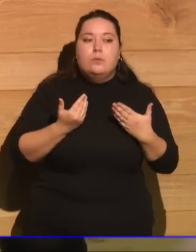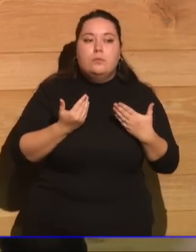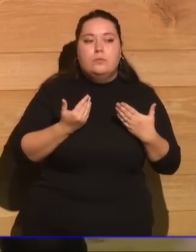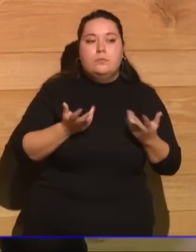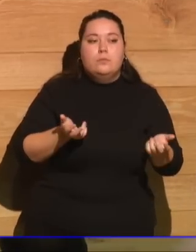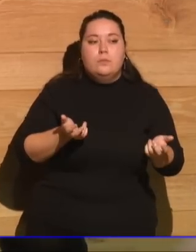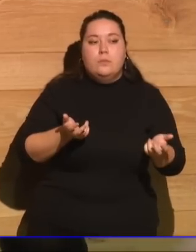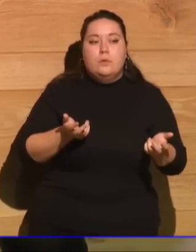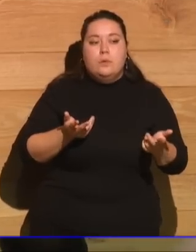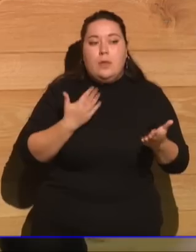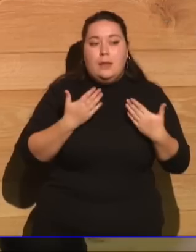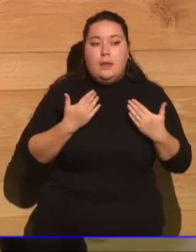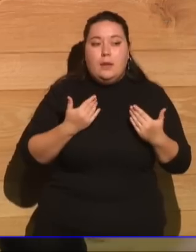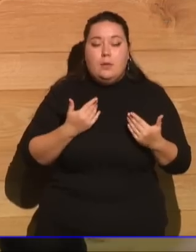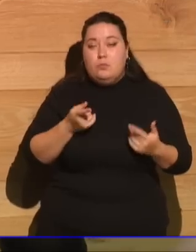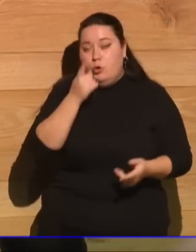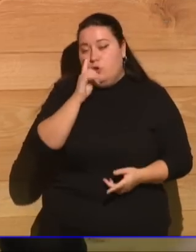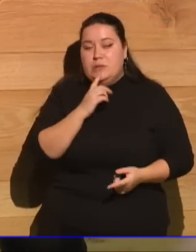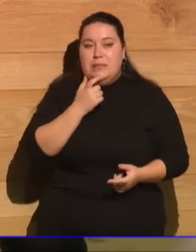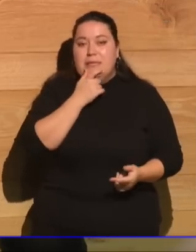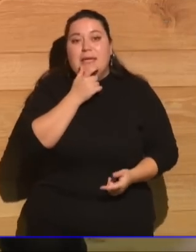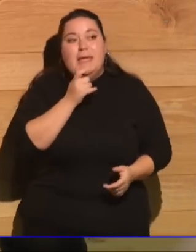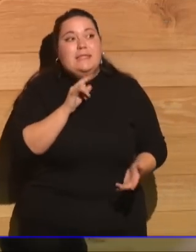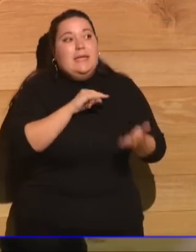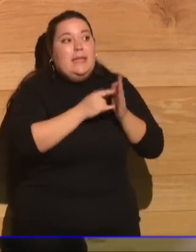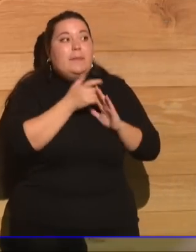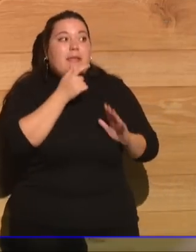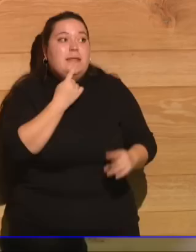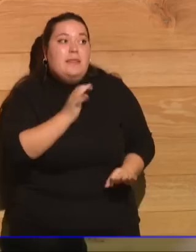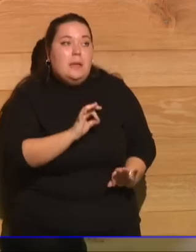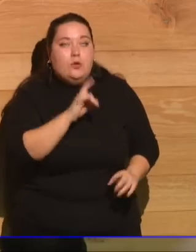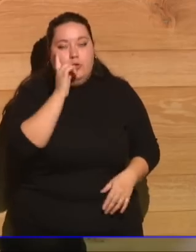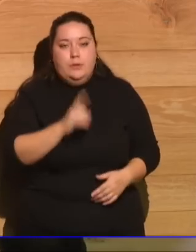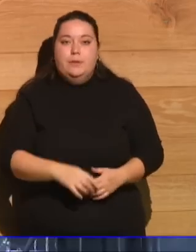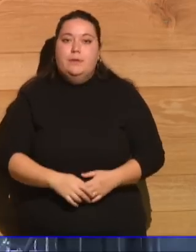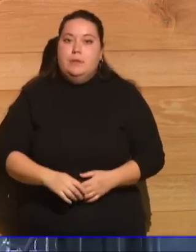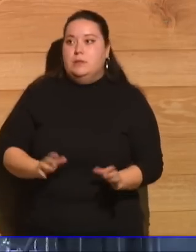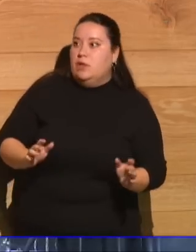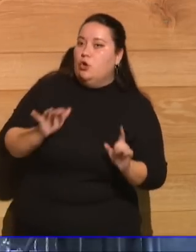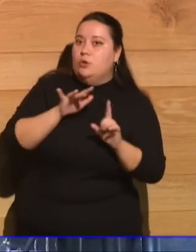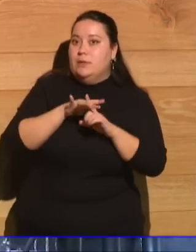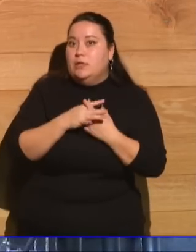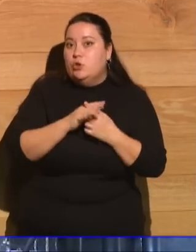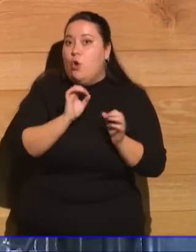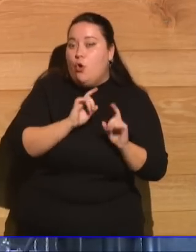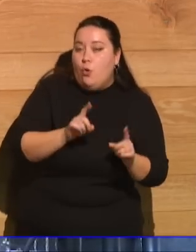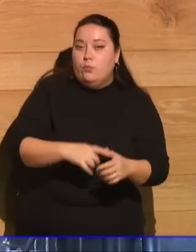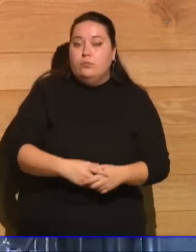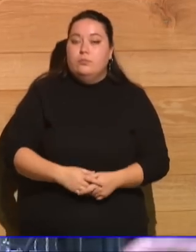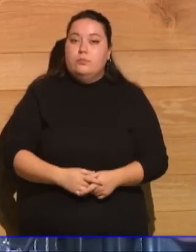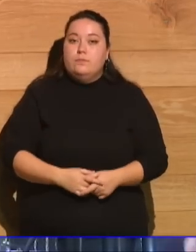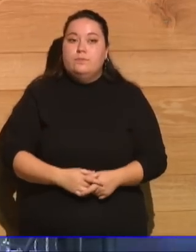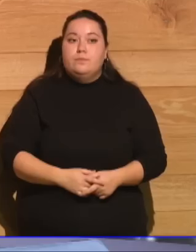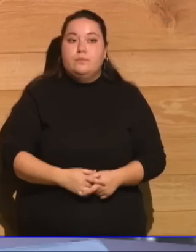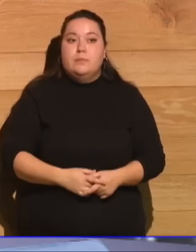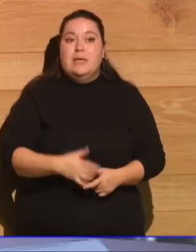sé si también técnicamente se le llama o no vis-a-vis, pero en fin, seguro que Juan nos lo resuelve. En este contexto, no. Si hay